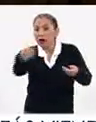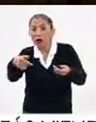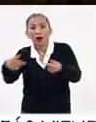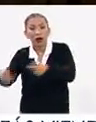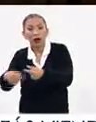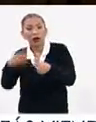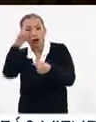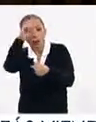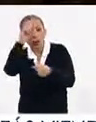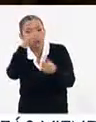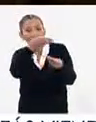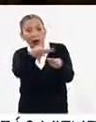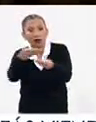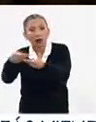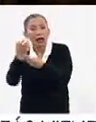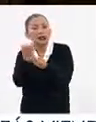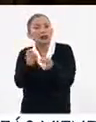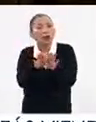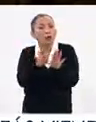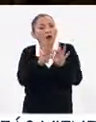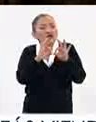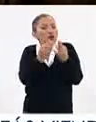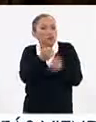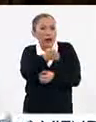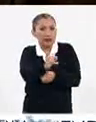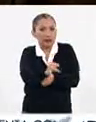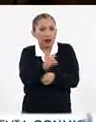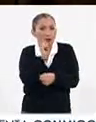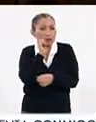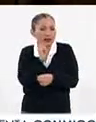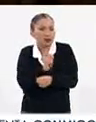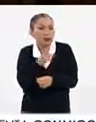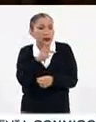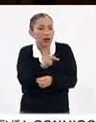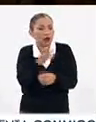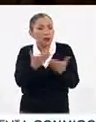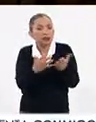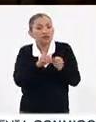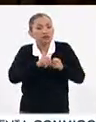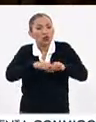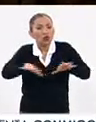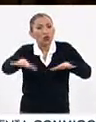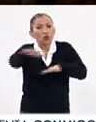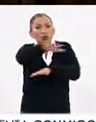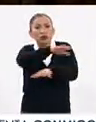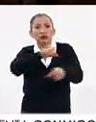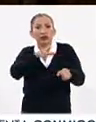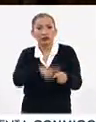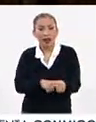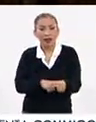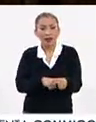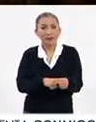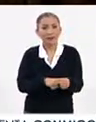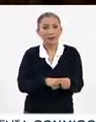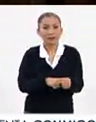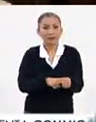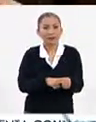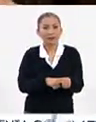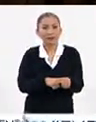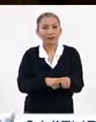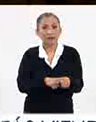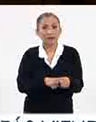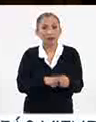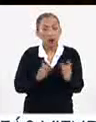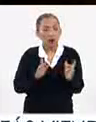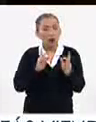se lo recomiendas. Este es un pequeño fenómeno amistoso, pero que luego adquiere dimensiones sociales, porque